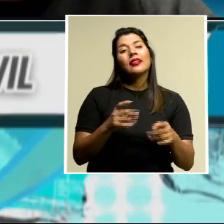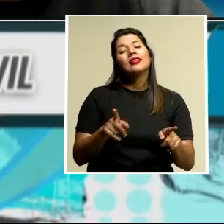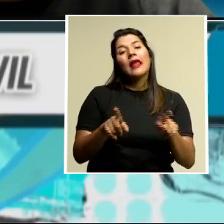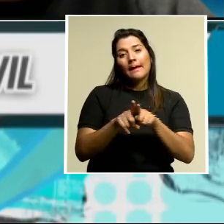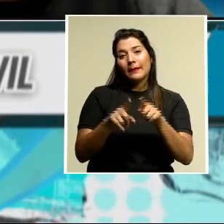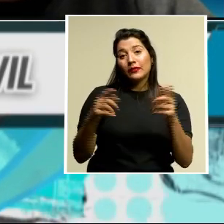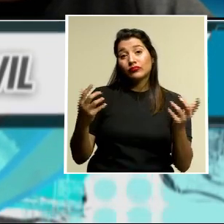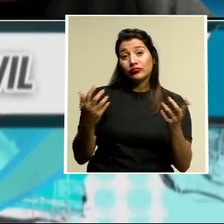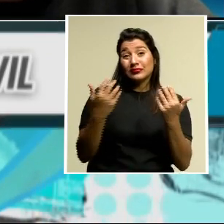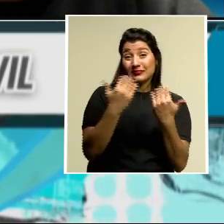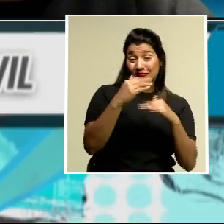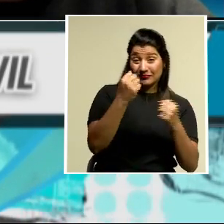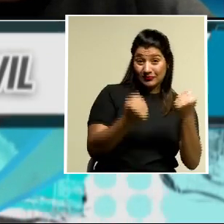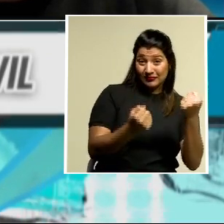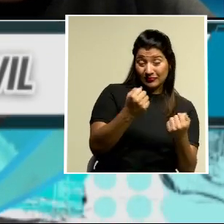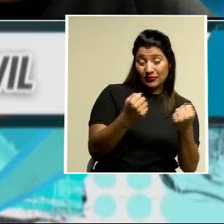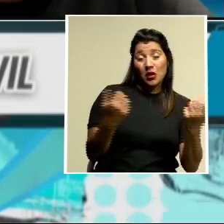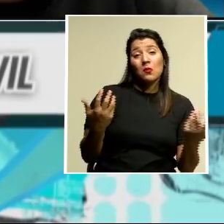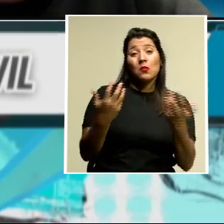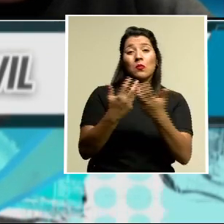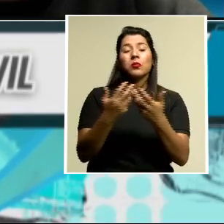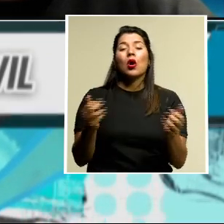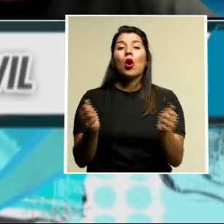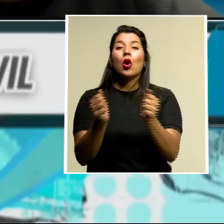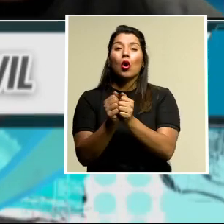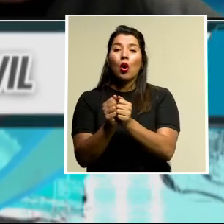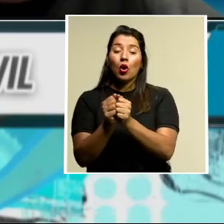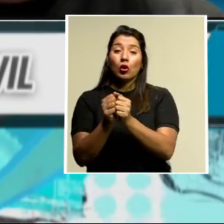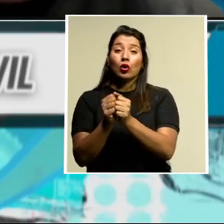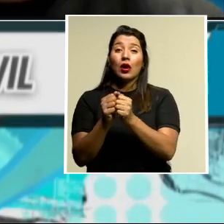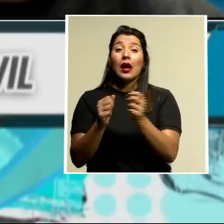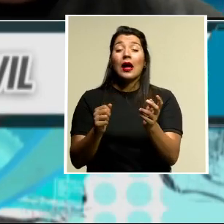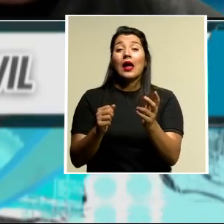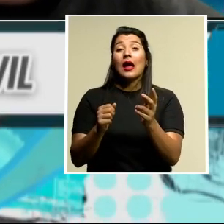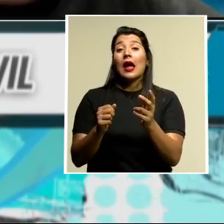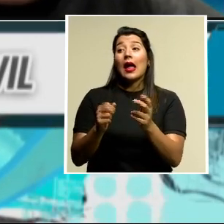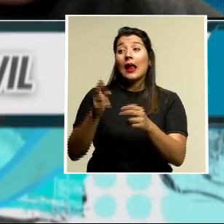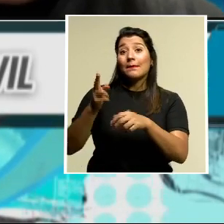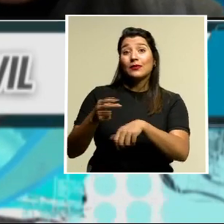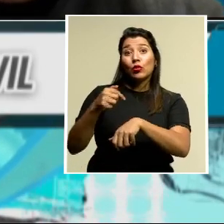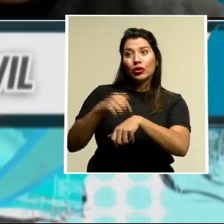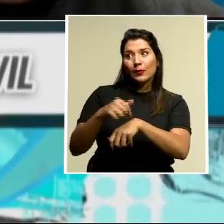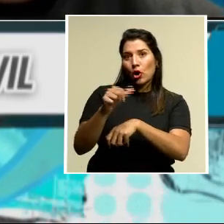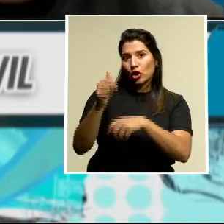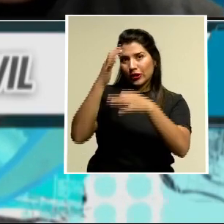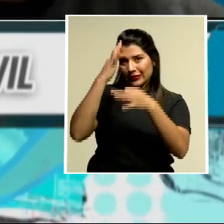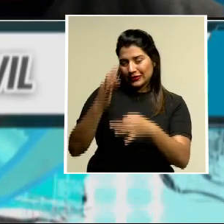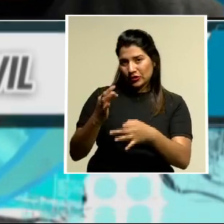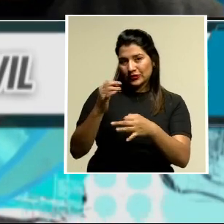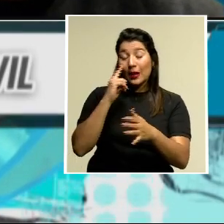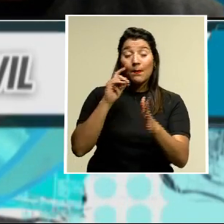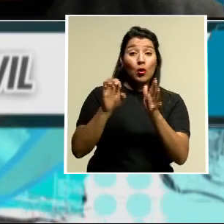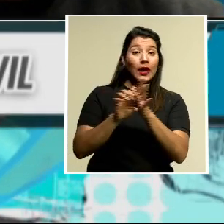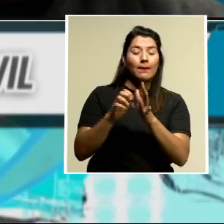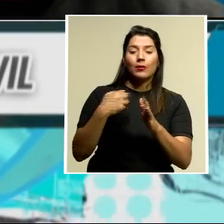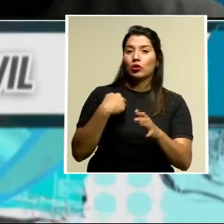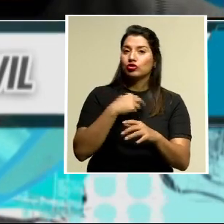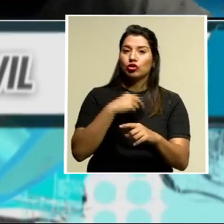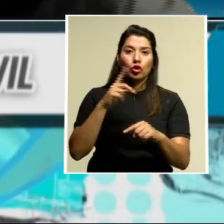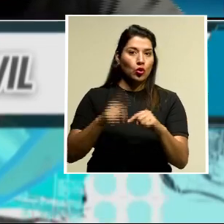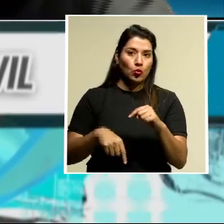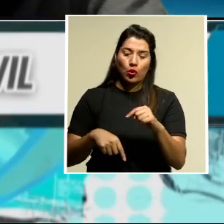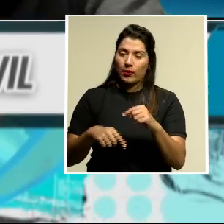vehicular nocturna a partir de las 9 de la noche hasta las 5 de la mañana, y esas 2 semanas después ya se empezaron